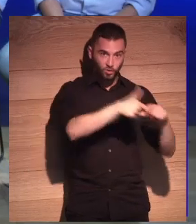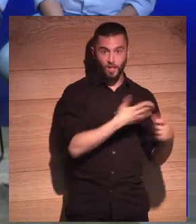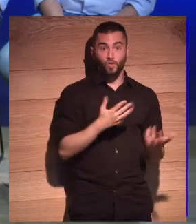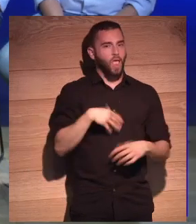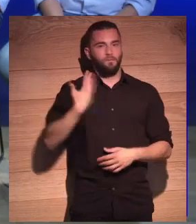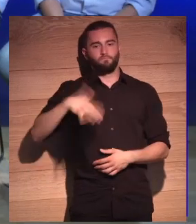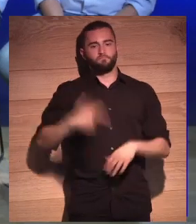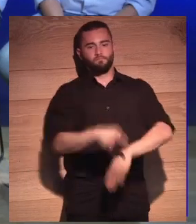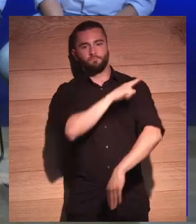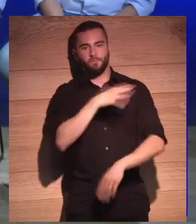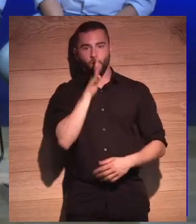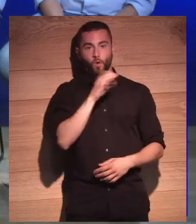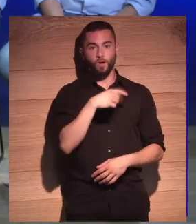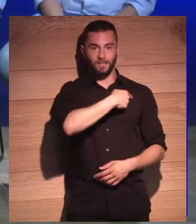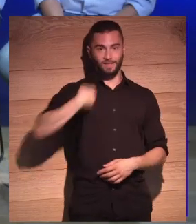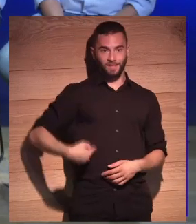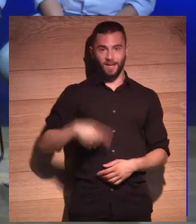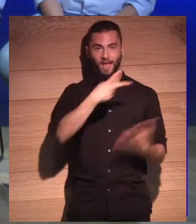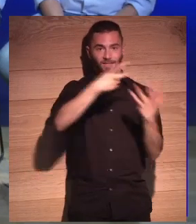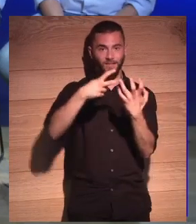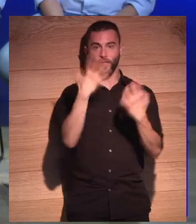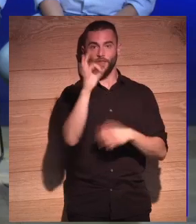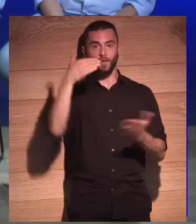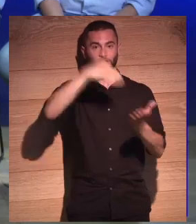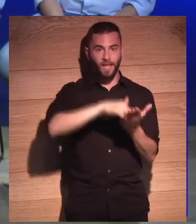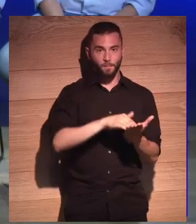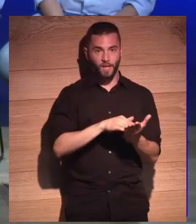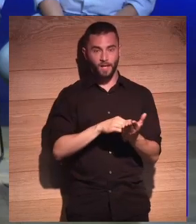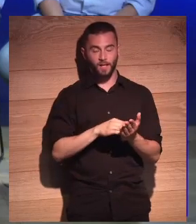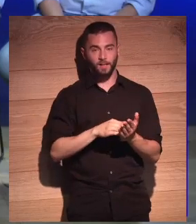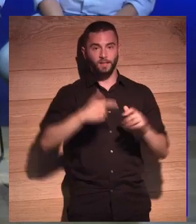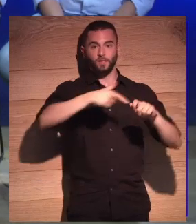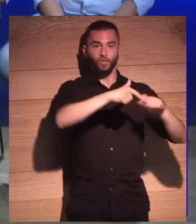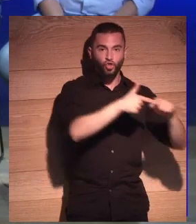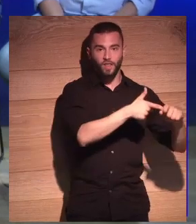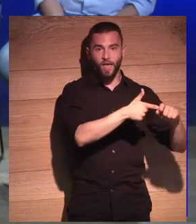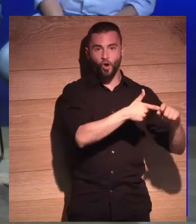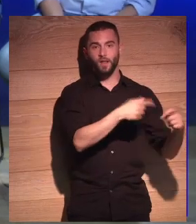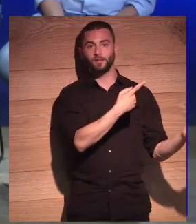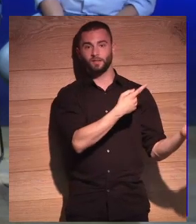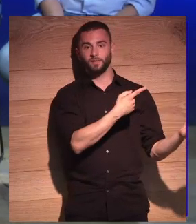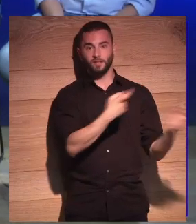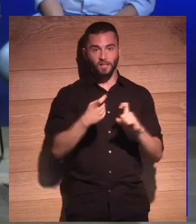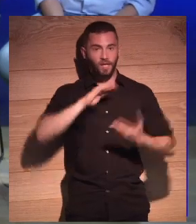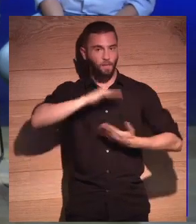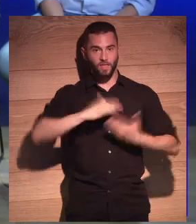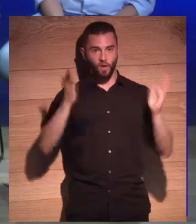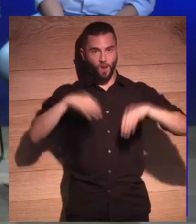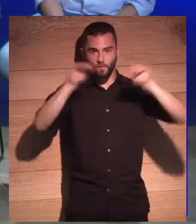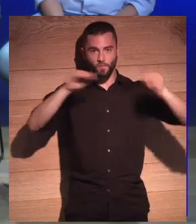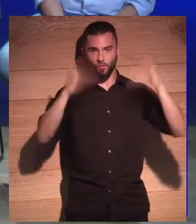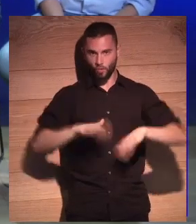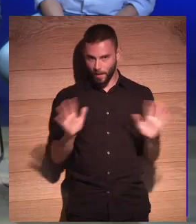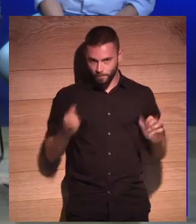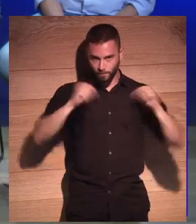que en China hay 750.000 soldadores necesarios y no están capacitados, no están formados,